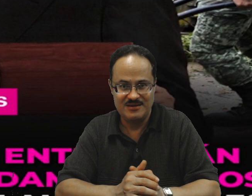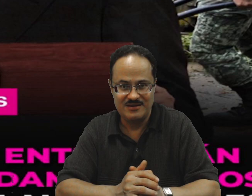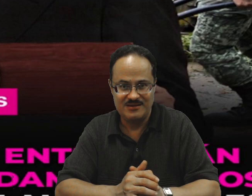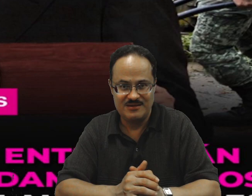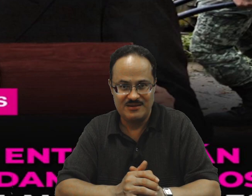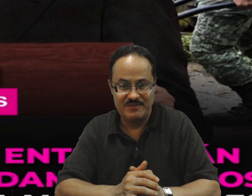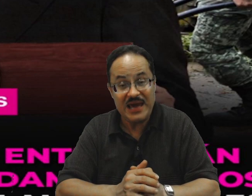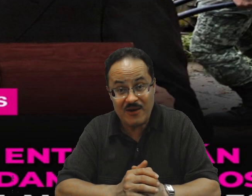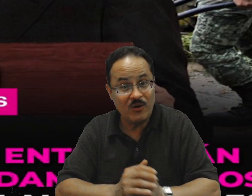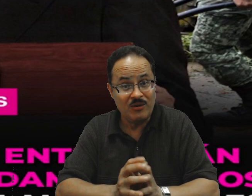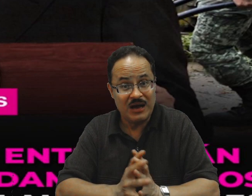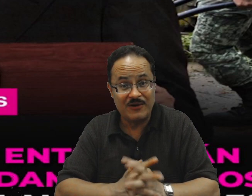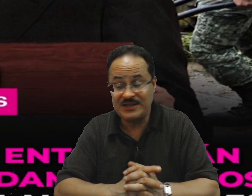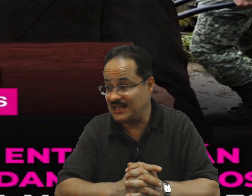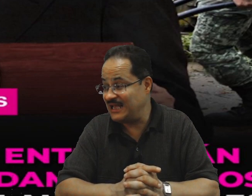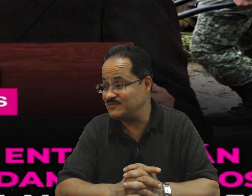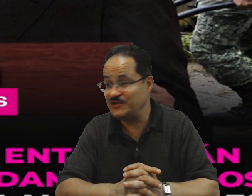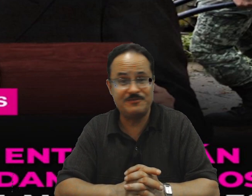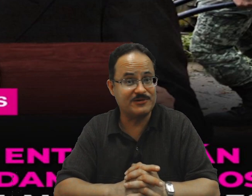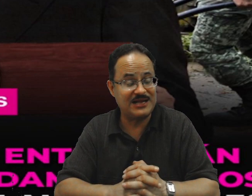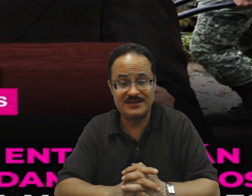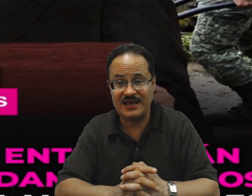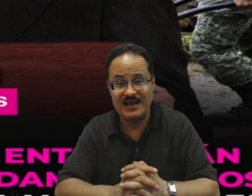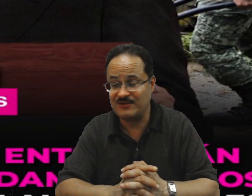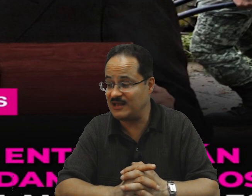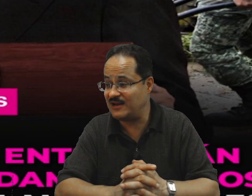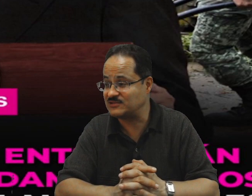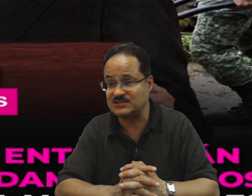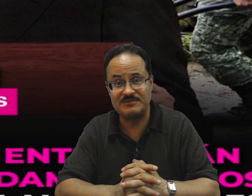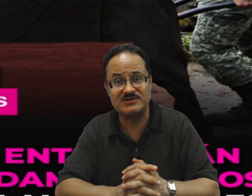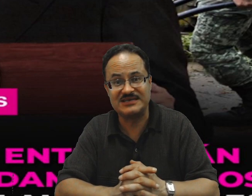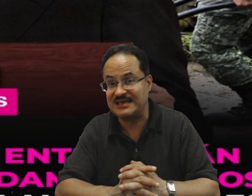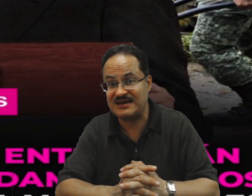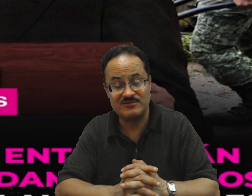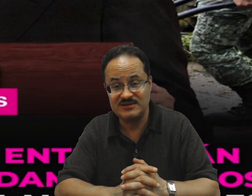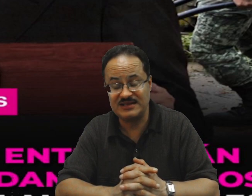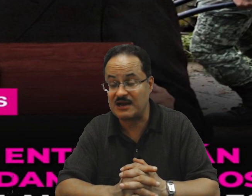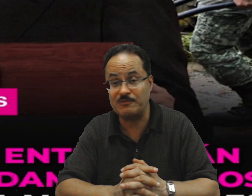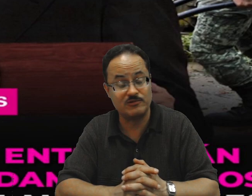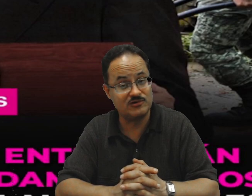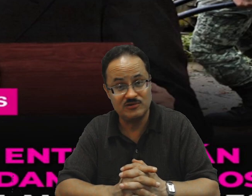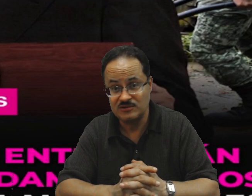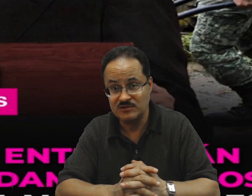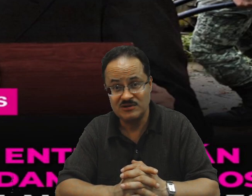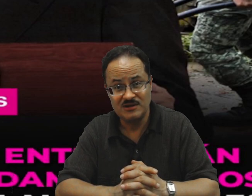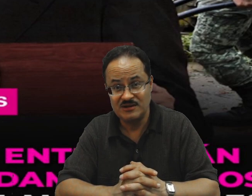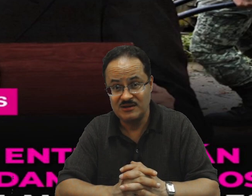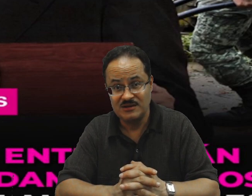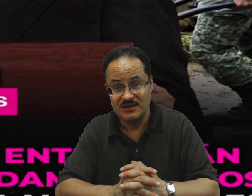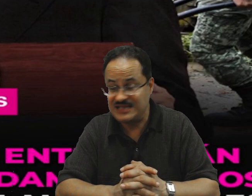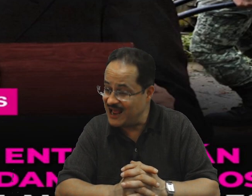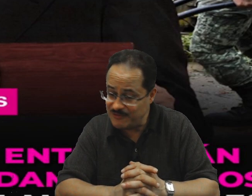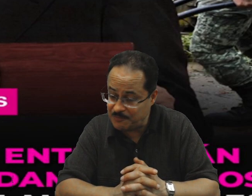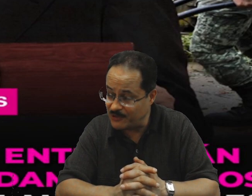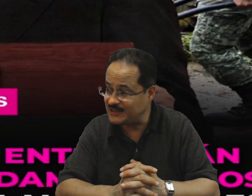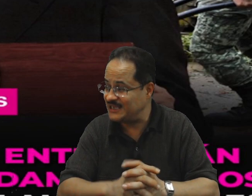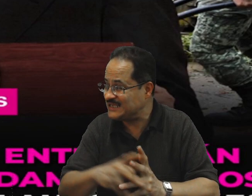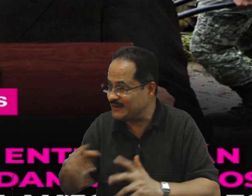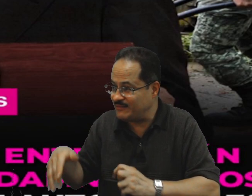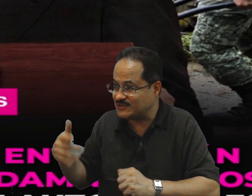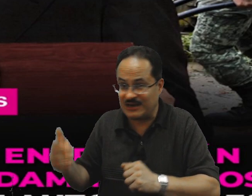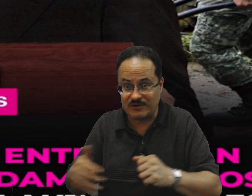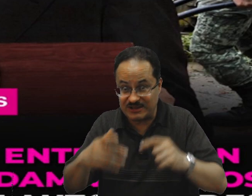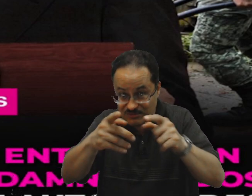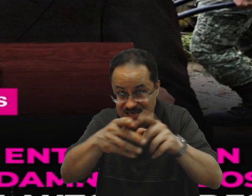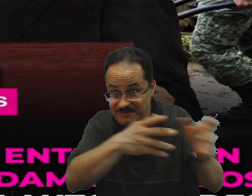momentos pero ahorita es muy importante ayudar a nuestros hermanos de Guerrero de Acapulco ya no importa ya